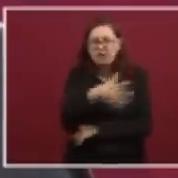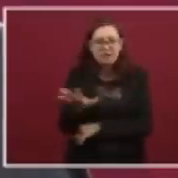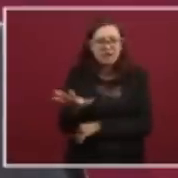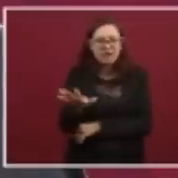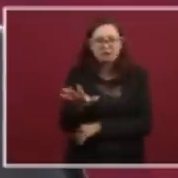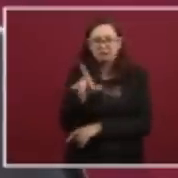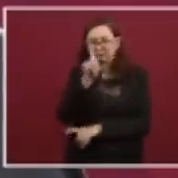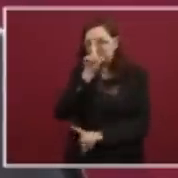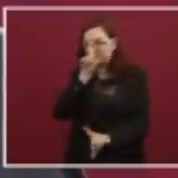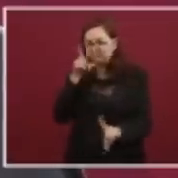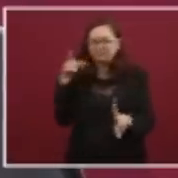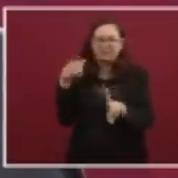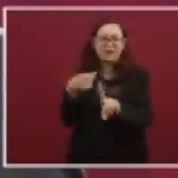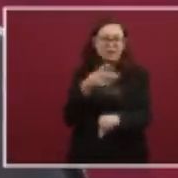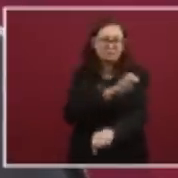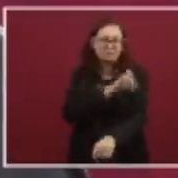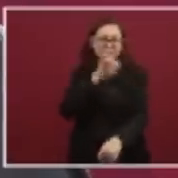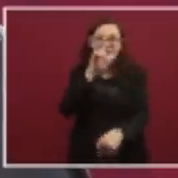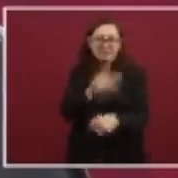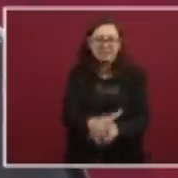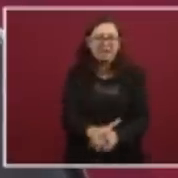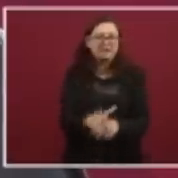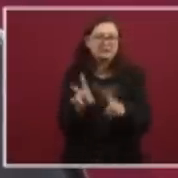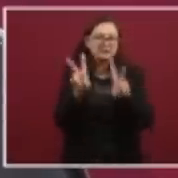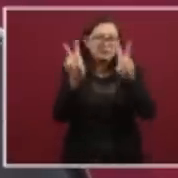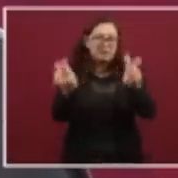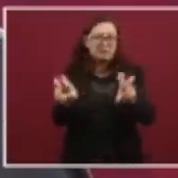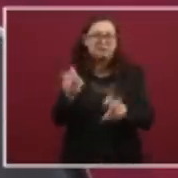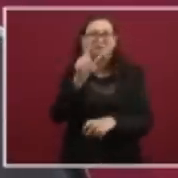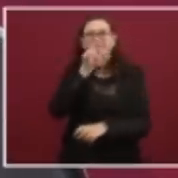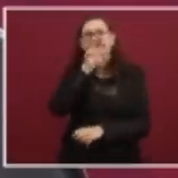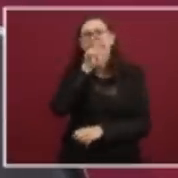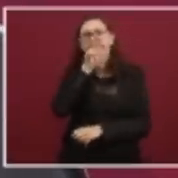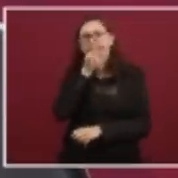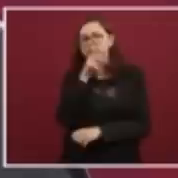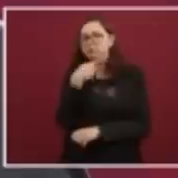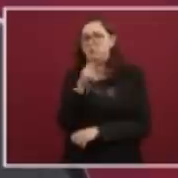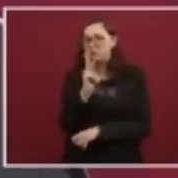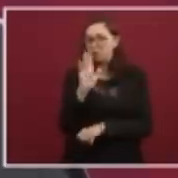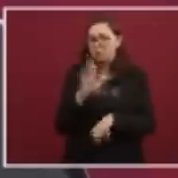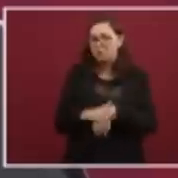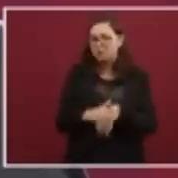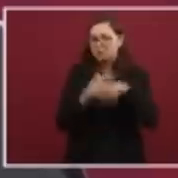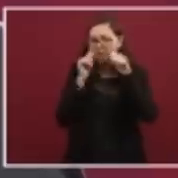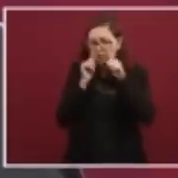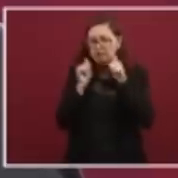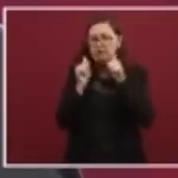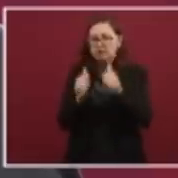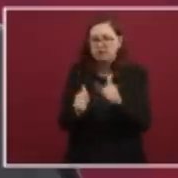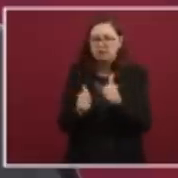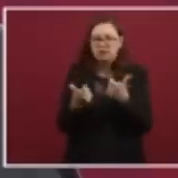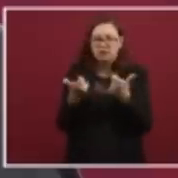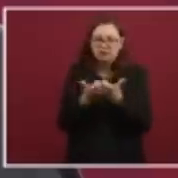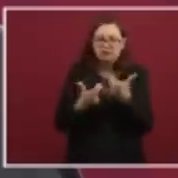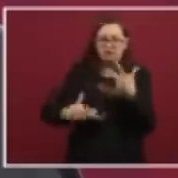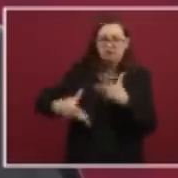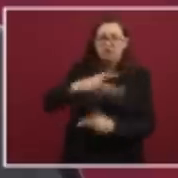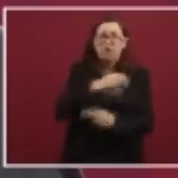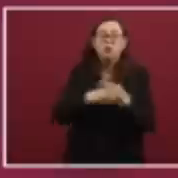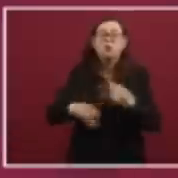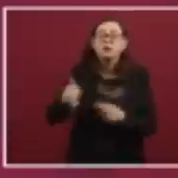muy especial, algo que nos preocupa y nos ocupa, el que vaya bien la economía